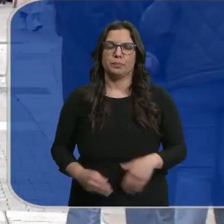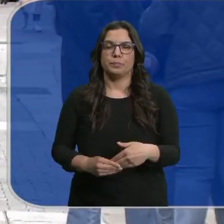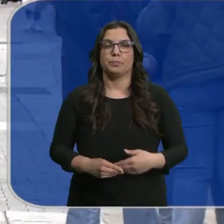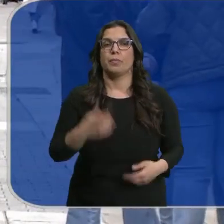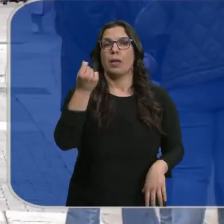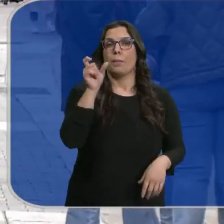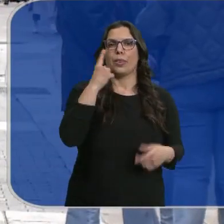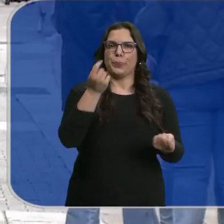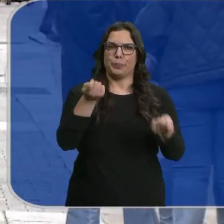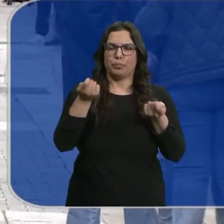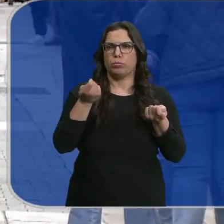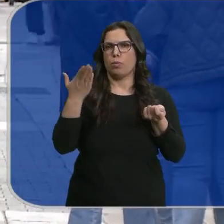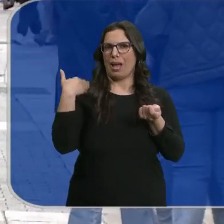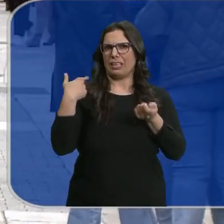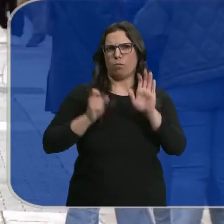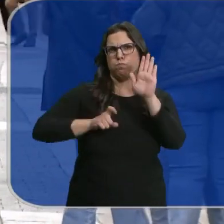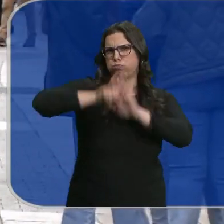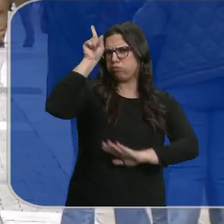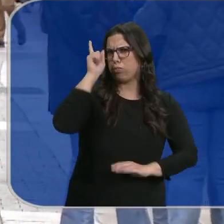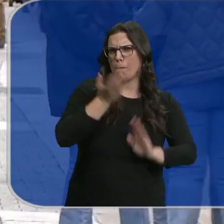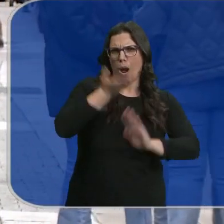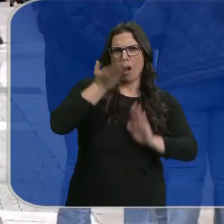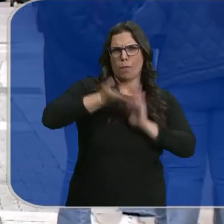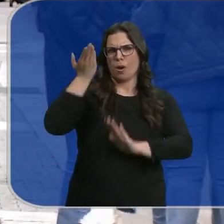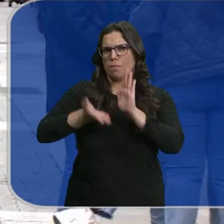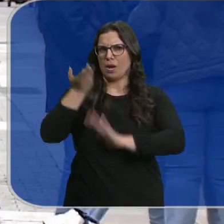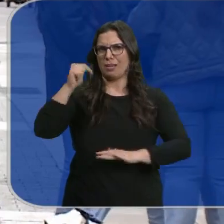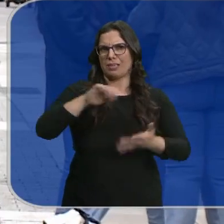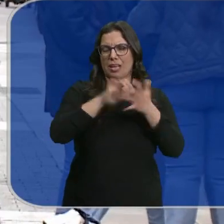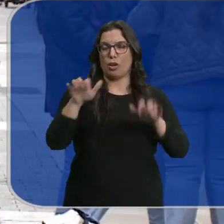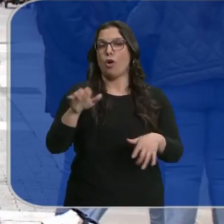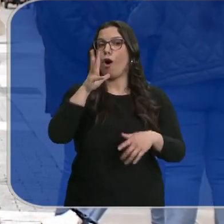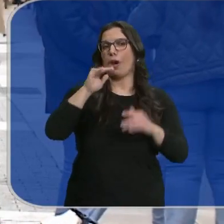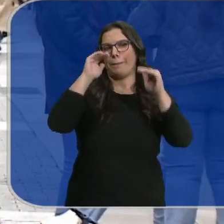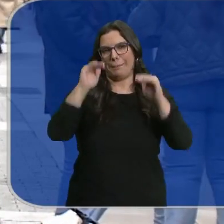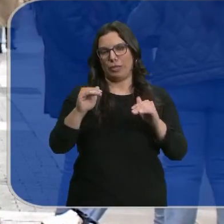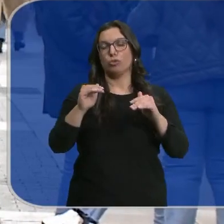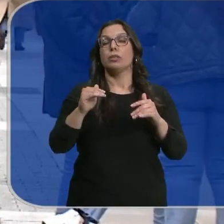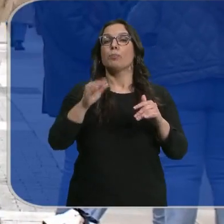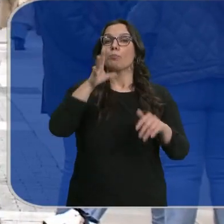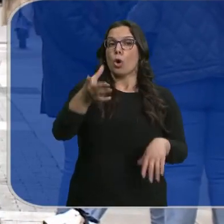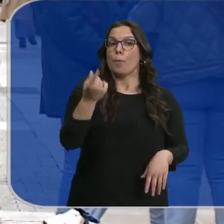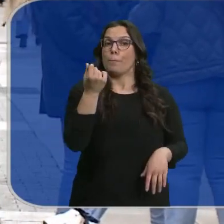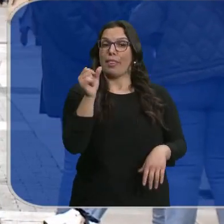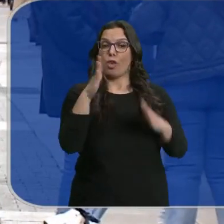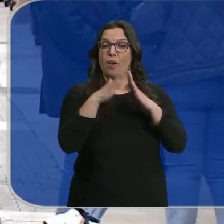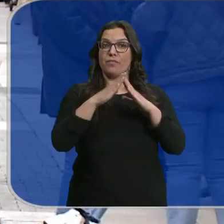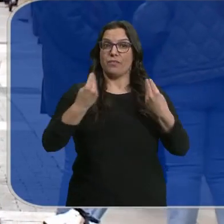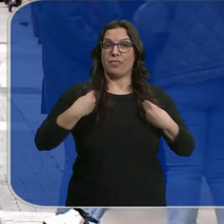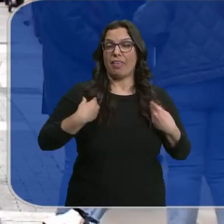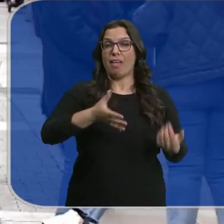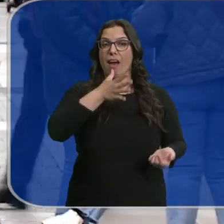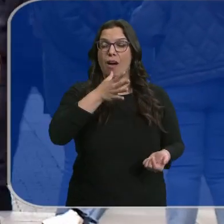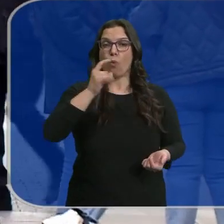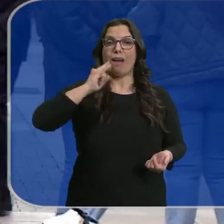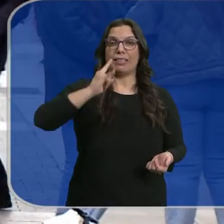Los precios se contienen y ya no suben al mismo ritmo en Castilla y León. Esto se debe sobre todo a la bajada del precio de la vivienda, el